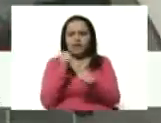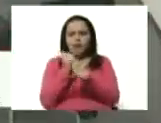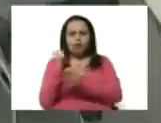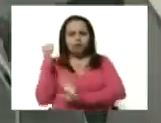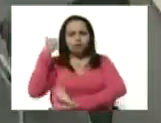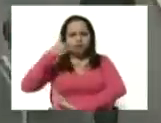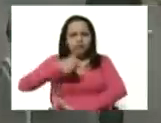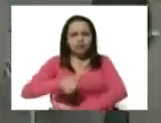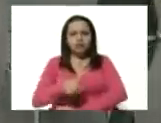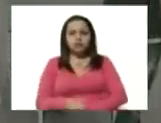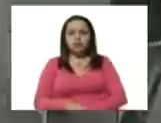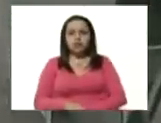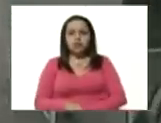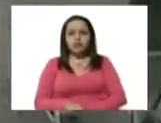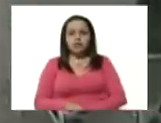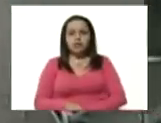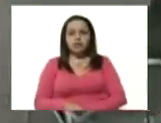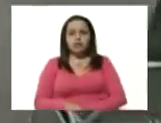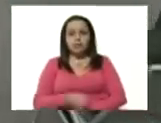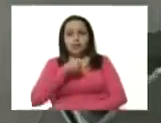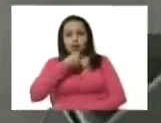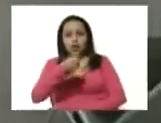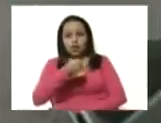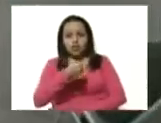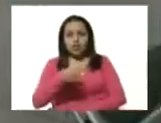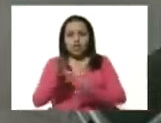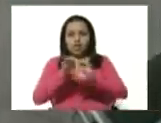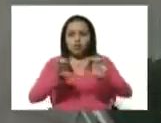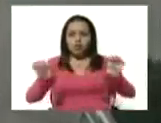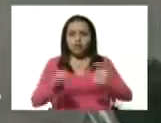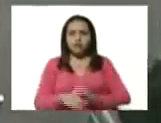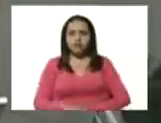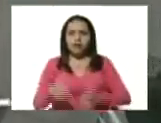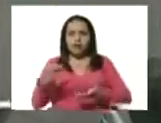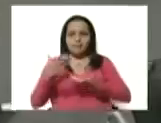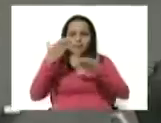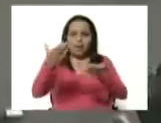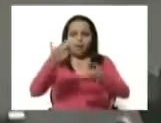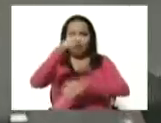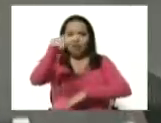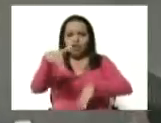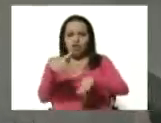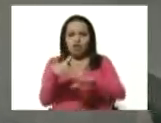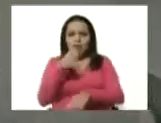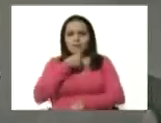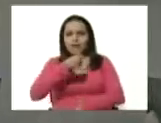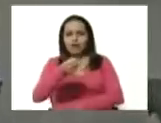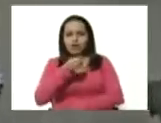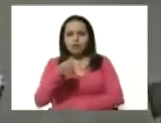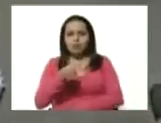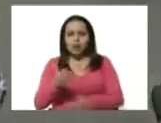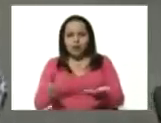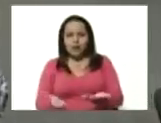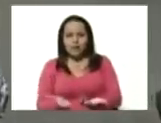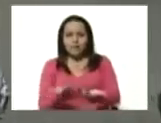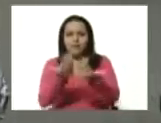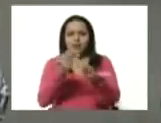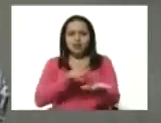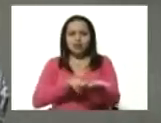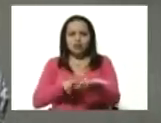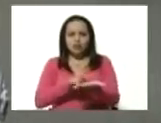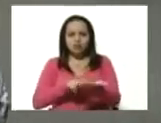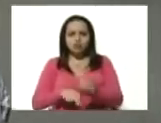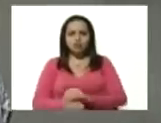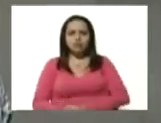gremial, periodística y educativa, Cristina Premio González. Nacional de Periodismo Impreso.